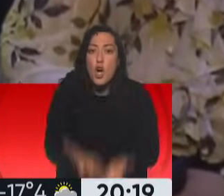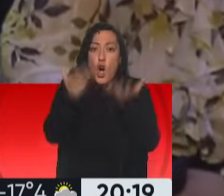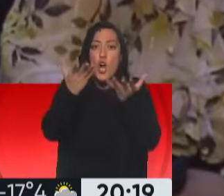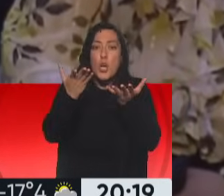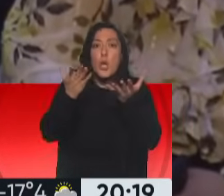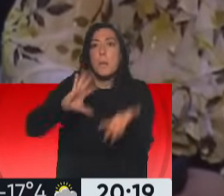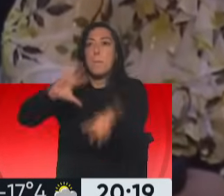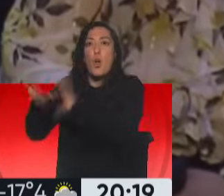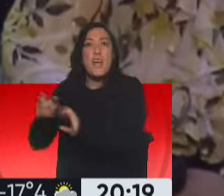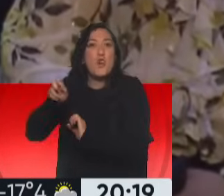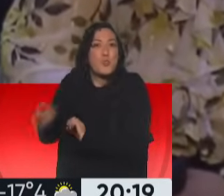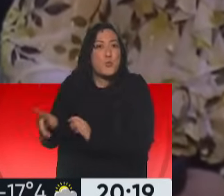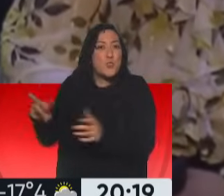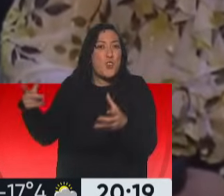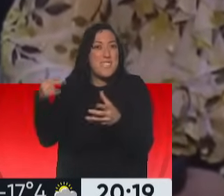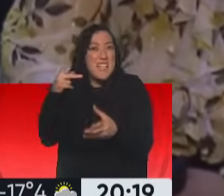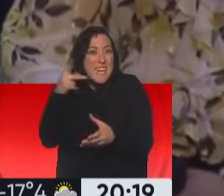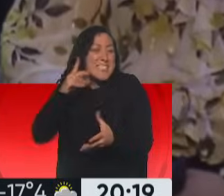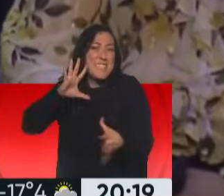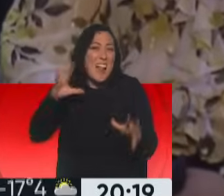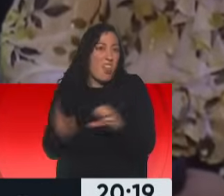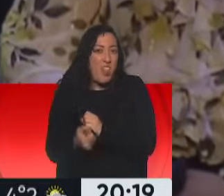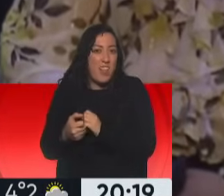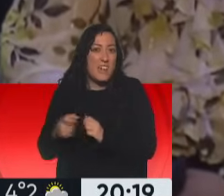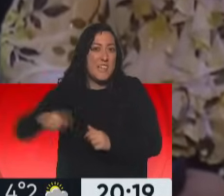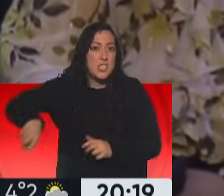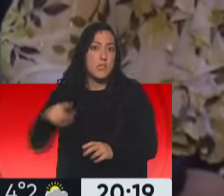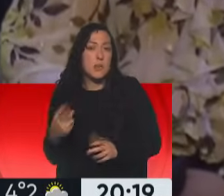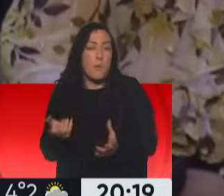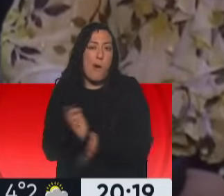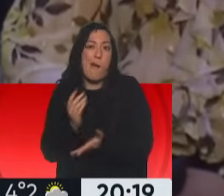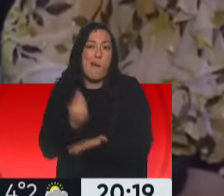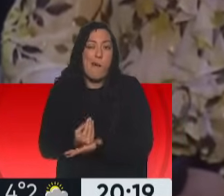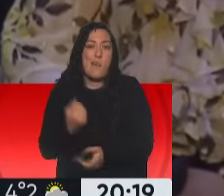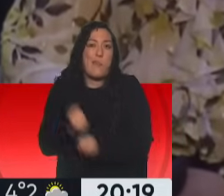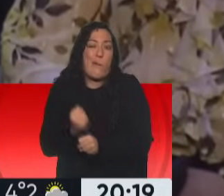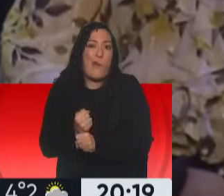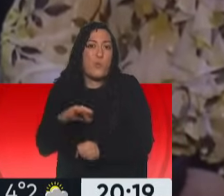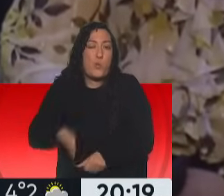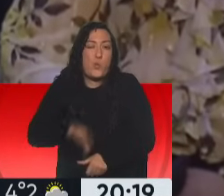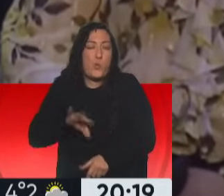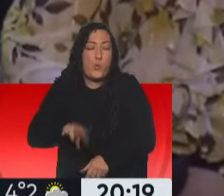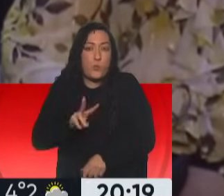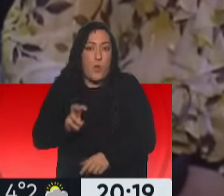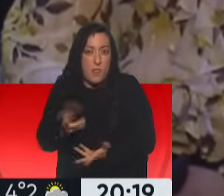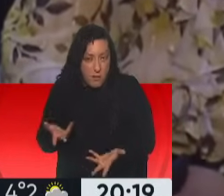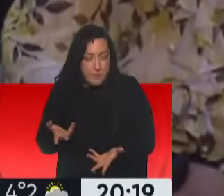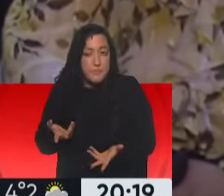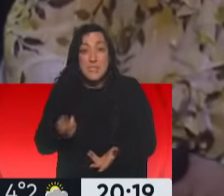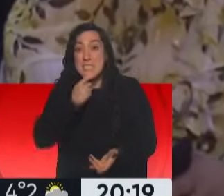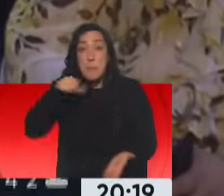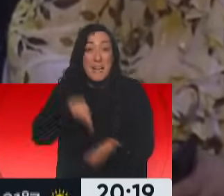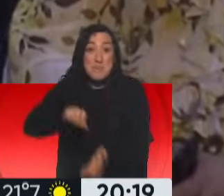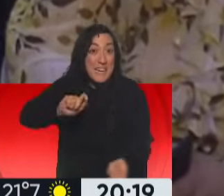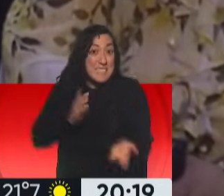del modelo del cual vivieron todo este tiempo. Tienen muy claro que si el país cambia para siempre, la